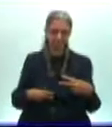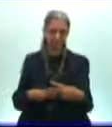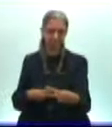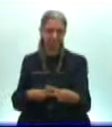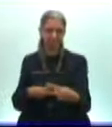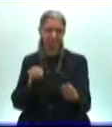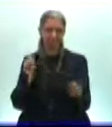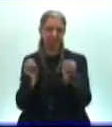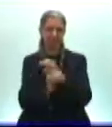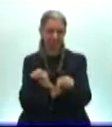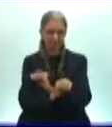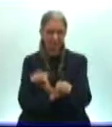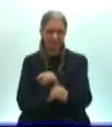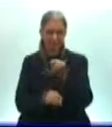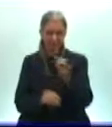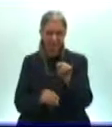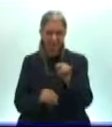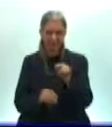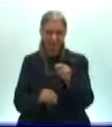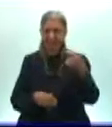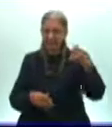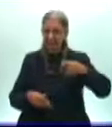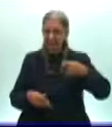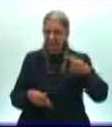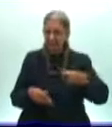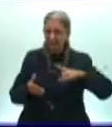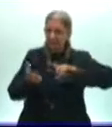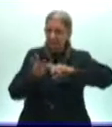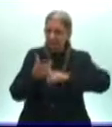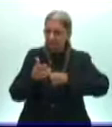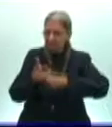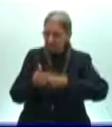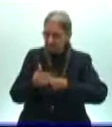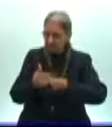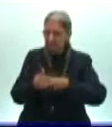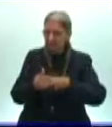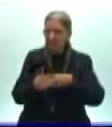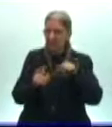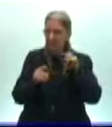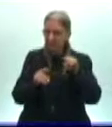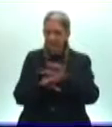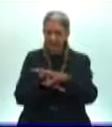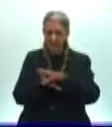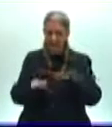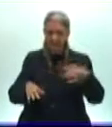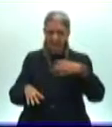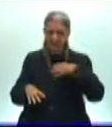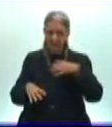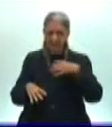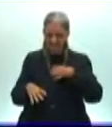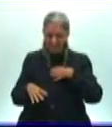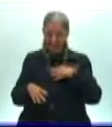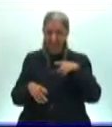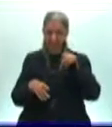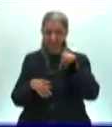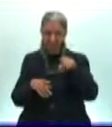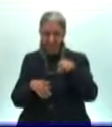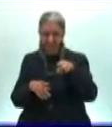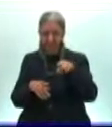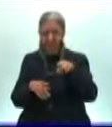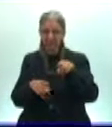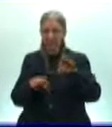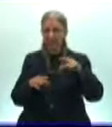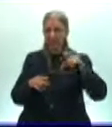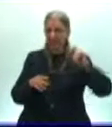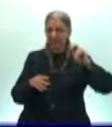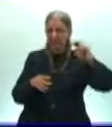este caso debemos factorizar. Ya lo tenemos, es una factorización del tipo x al